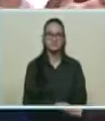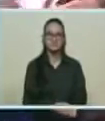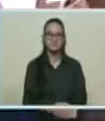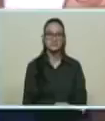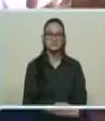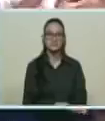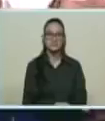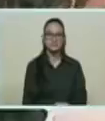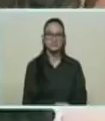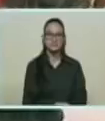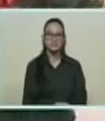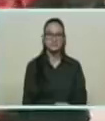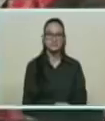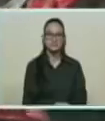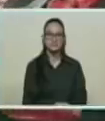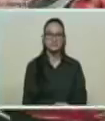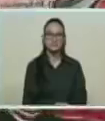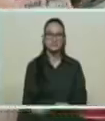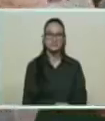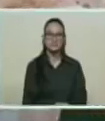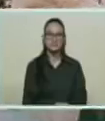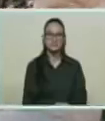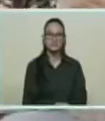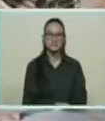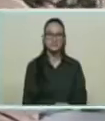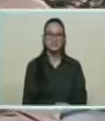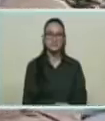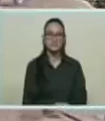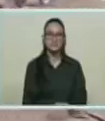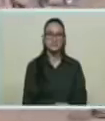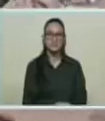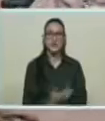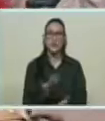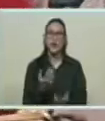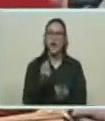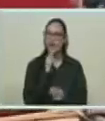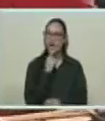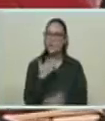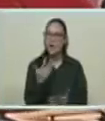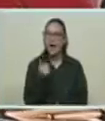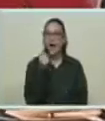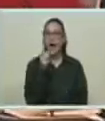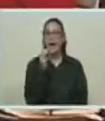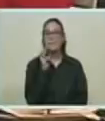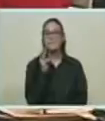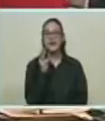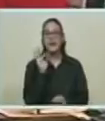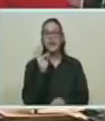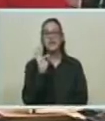APF es la clave, anótenla ahí. Pásame la clave. APF